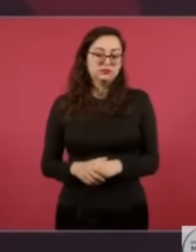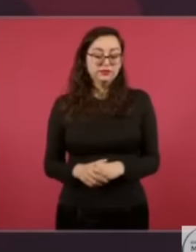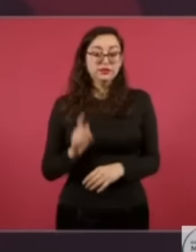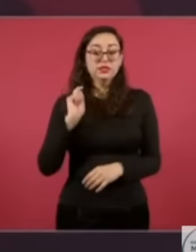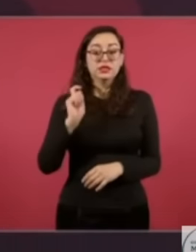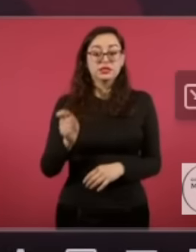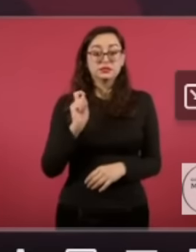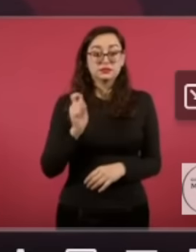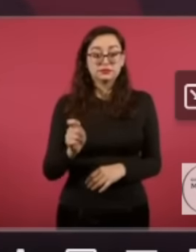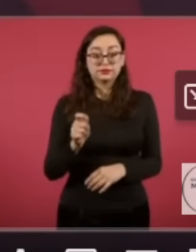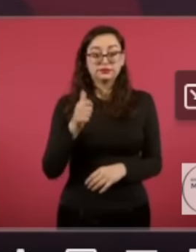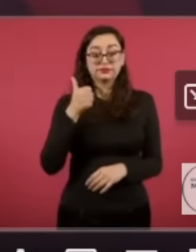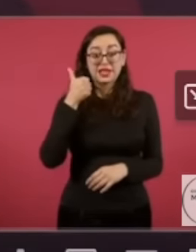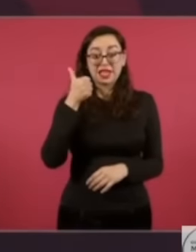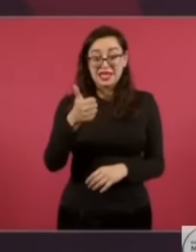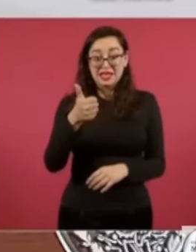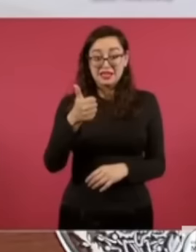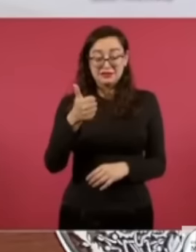6 veces menos.